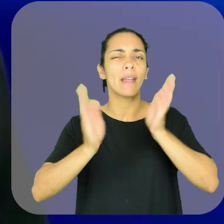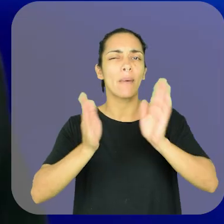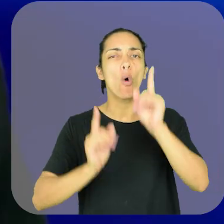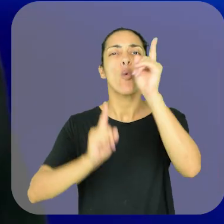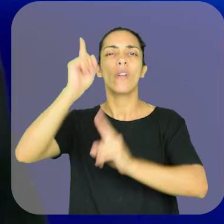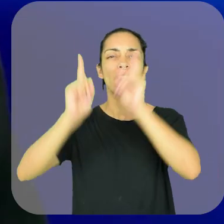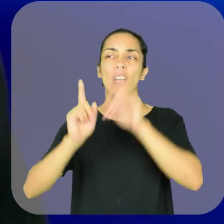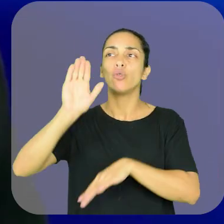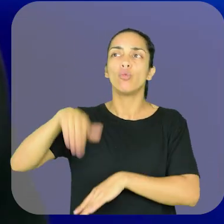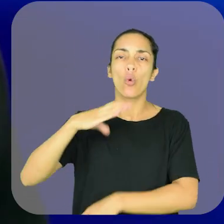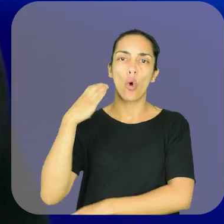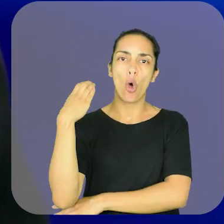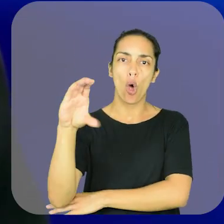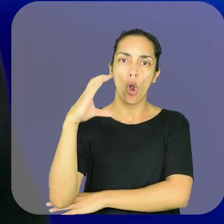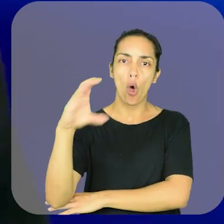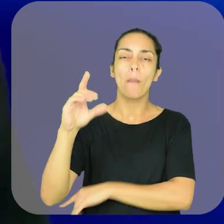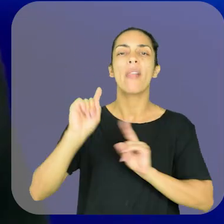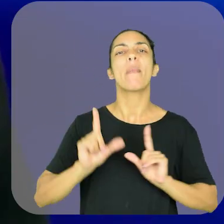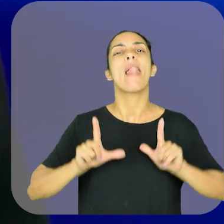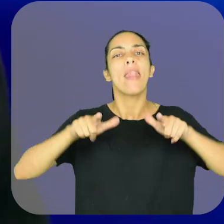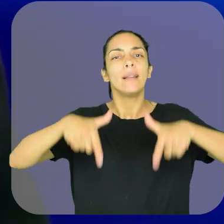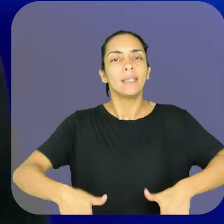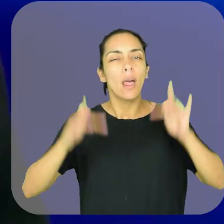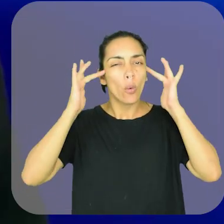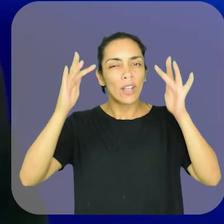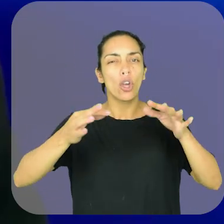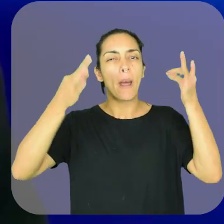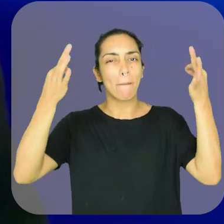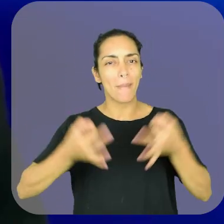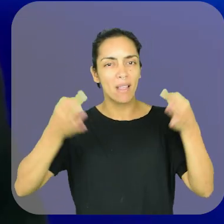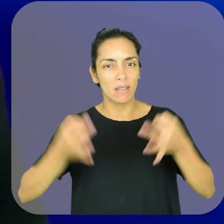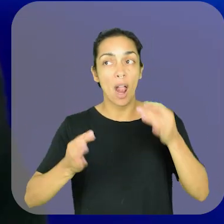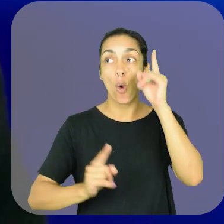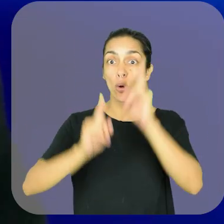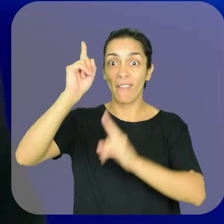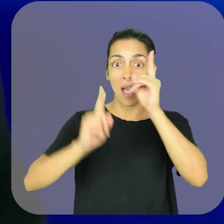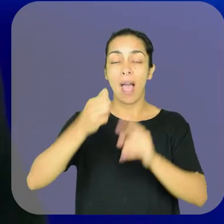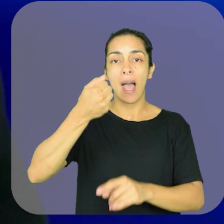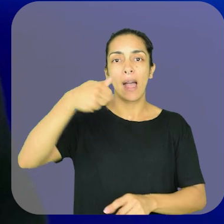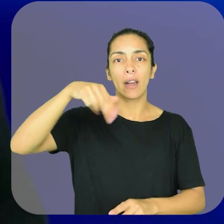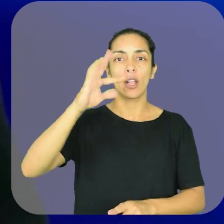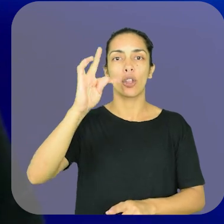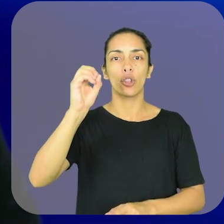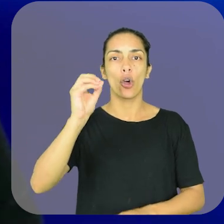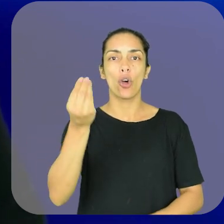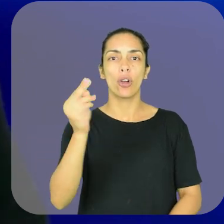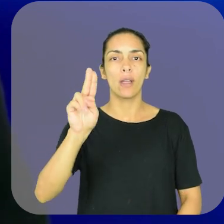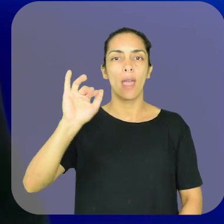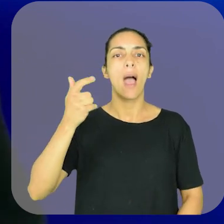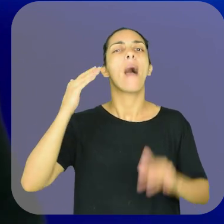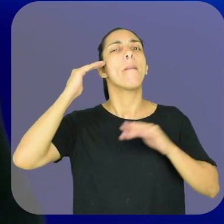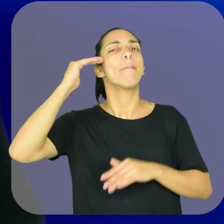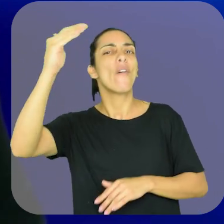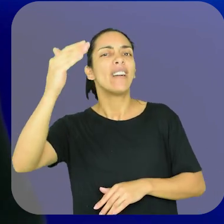de Colombia. Licenciado en educación especial por la Universidad de Antioquia y docente